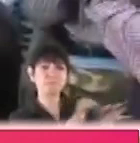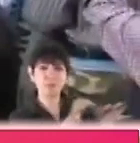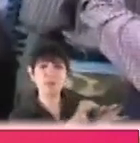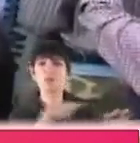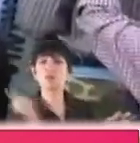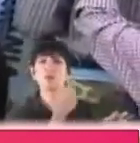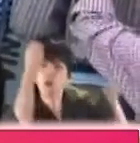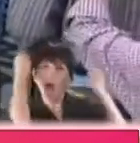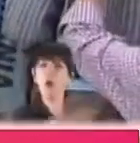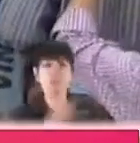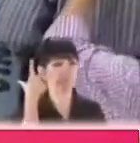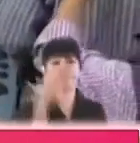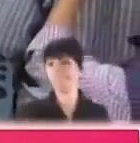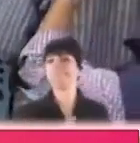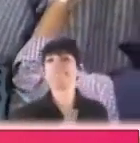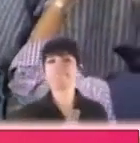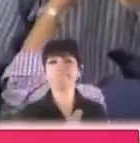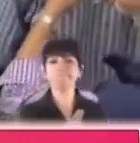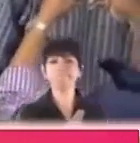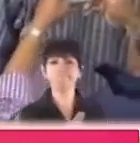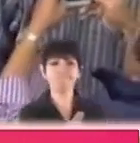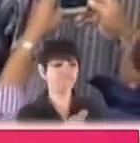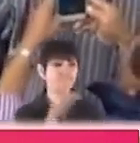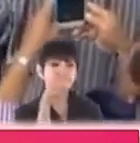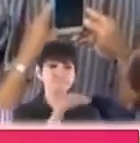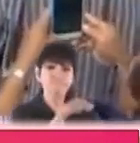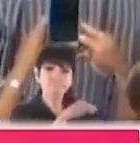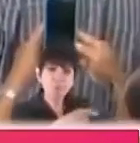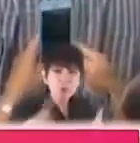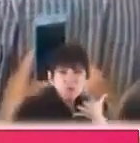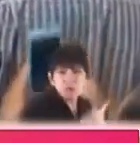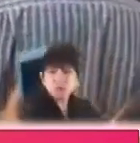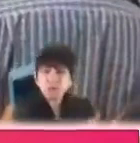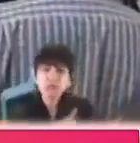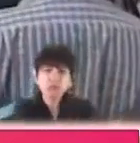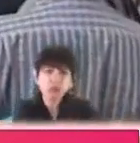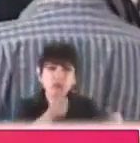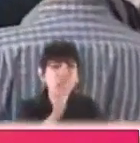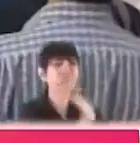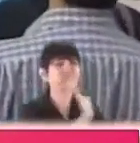de la Embajada Británica, de la Embajada del Reino Unido, pero con una